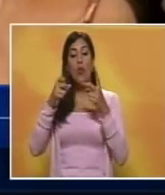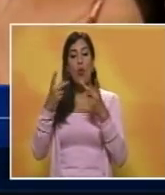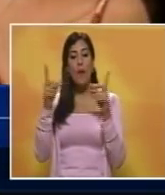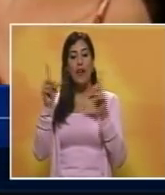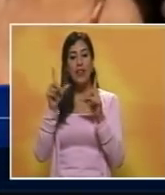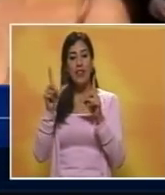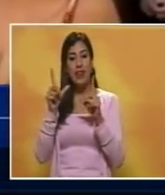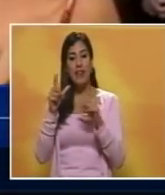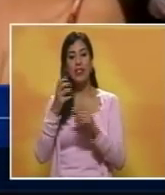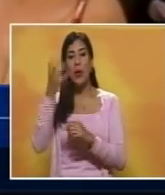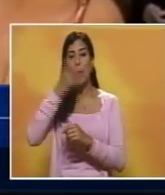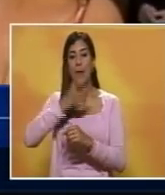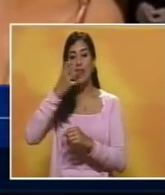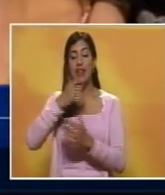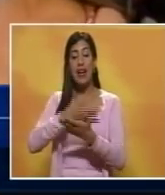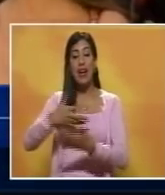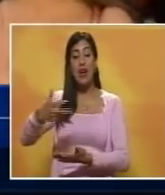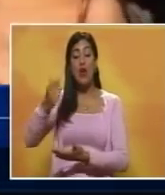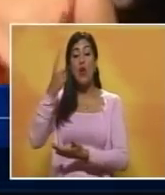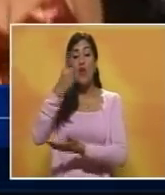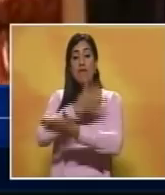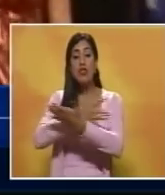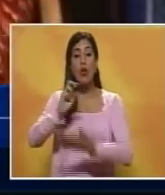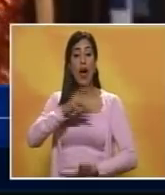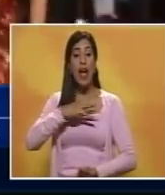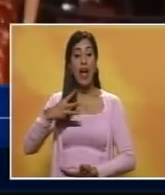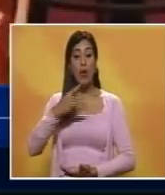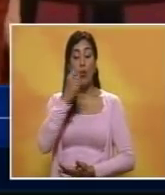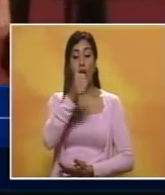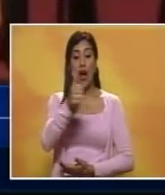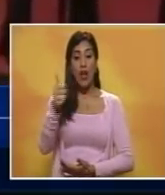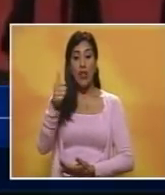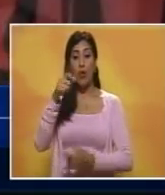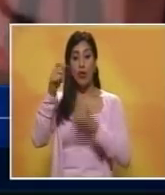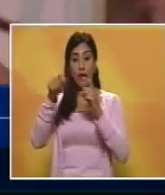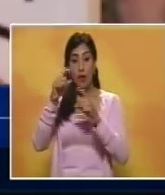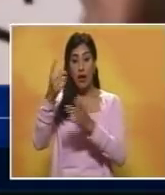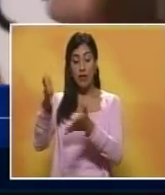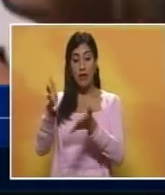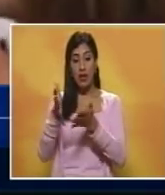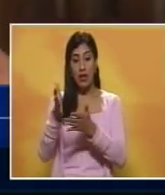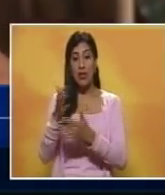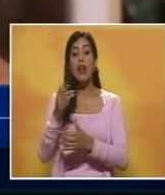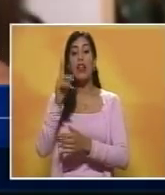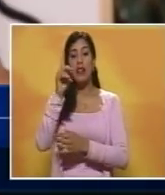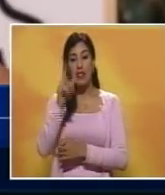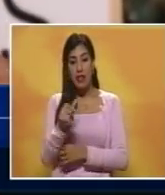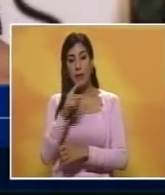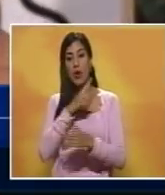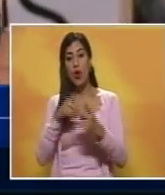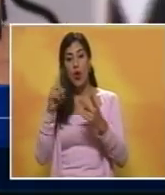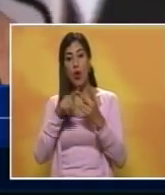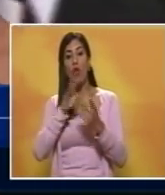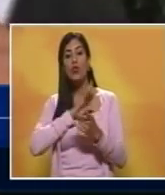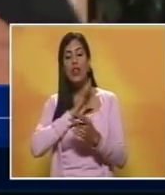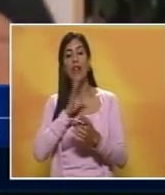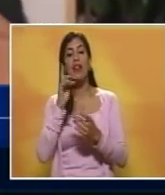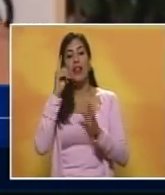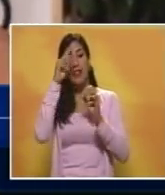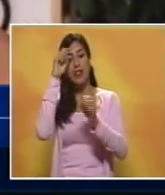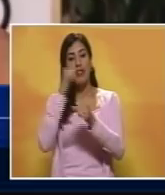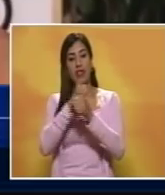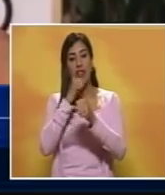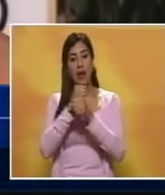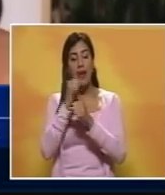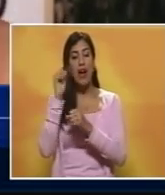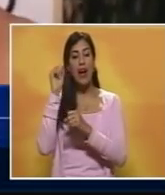serie de Apple y ganarán casi €1 millón cada una por episodio. Lo mismo sucederá con Javier Bardem, que protagonizará